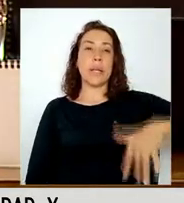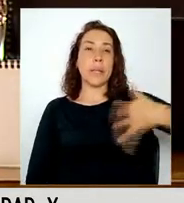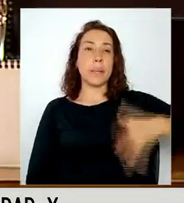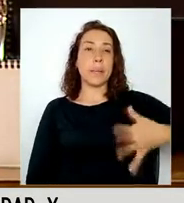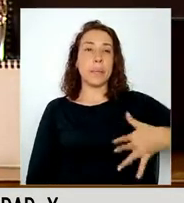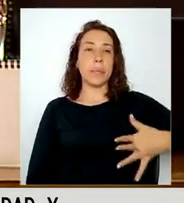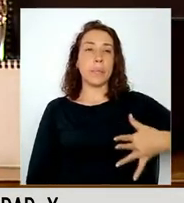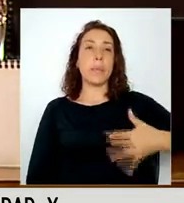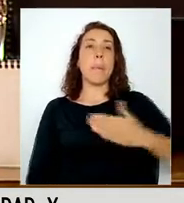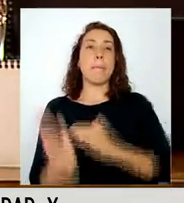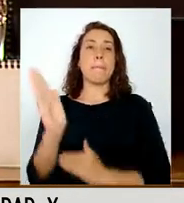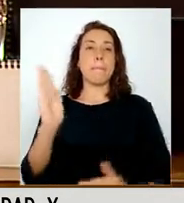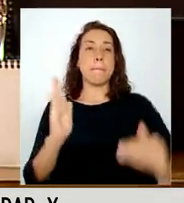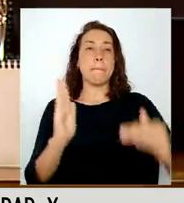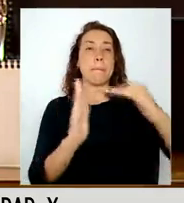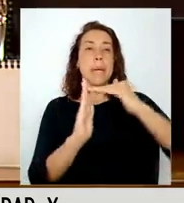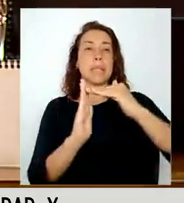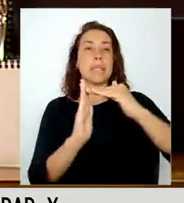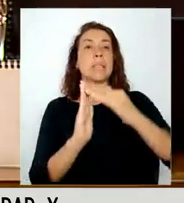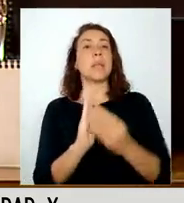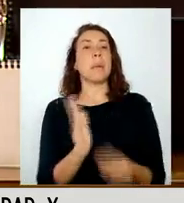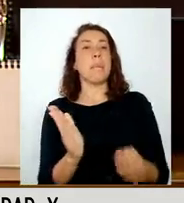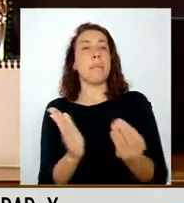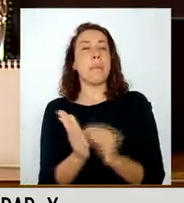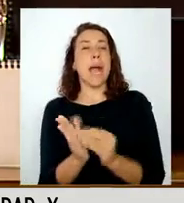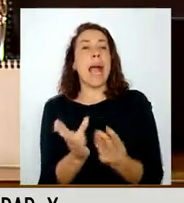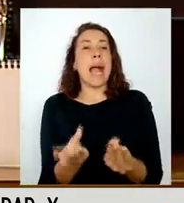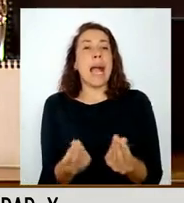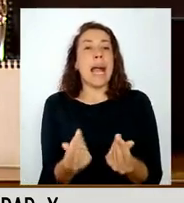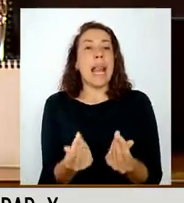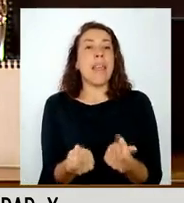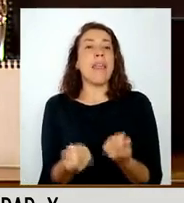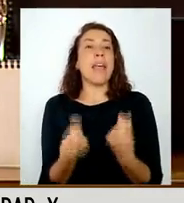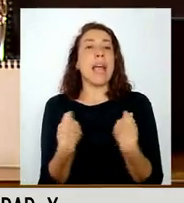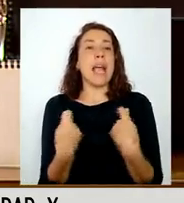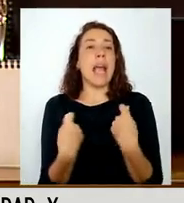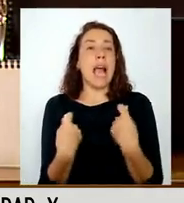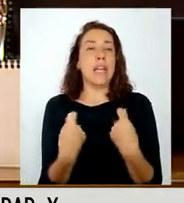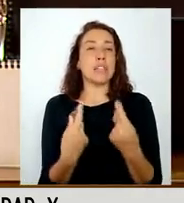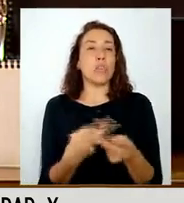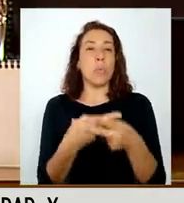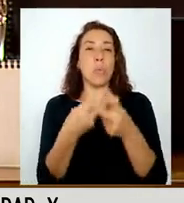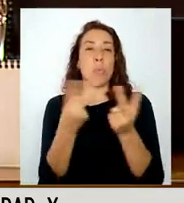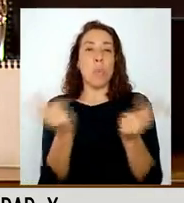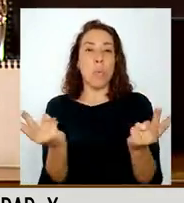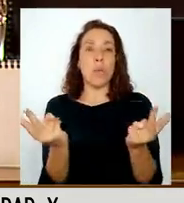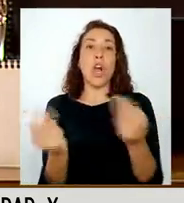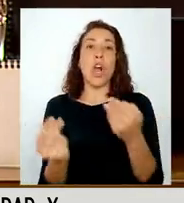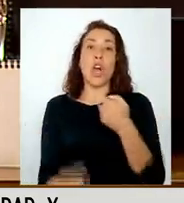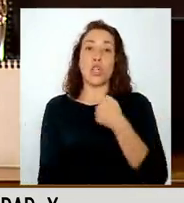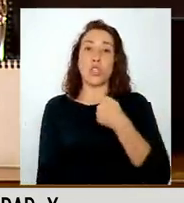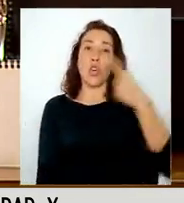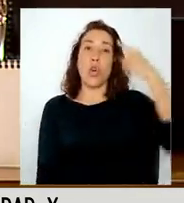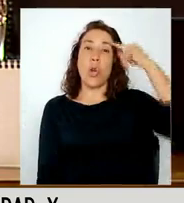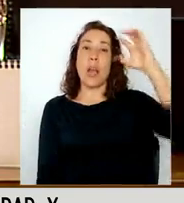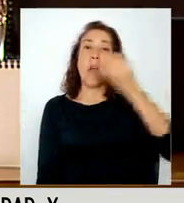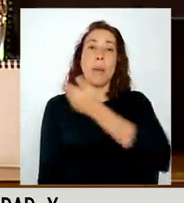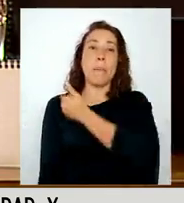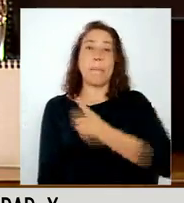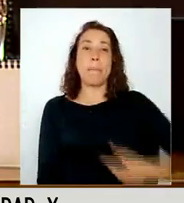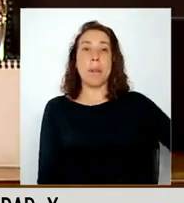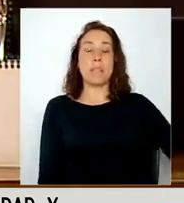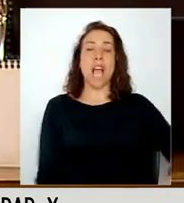estándares y aumentar la calidad del gasto público La verdad es que creo que el presidente se ha atrevido a